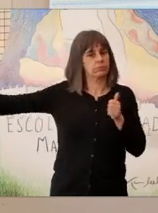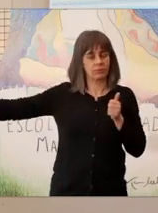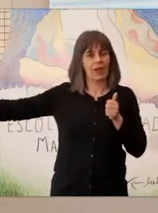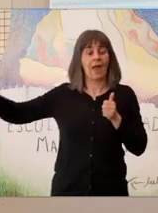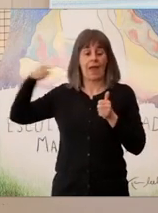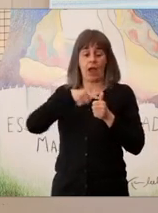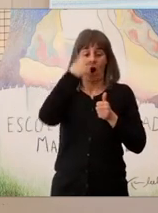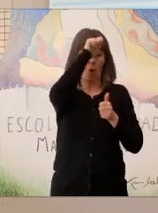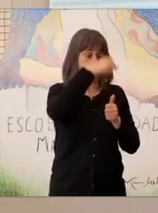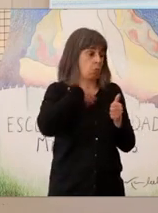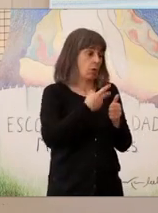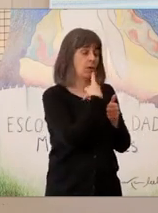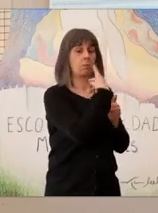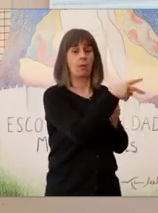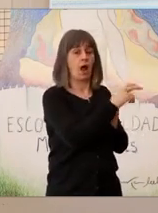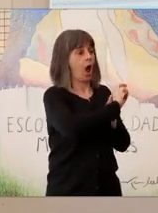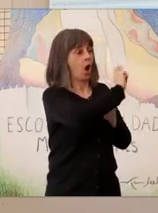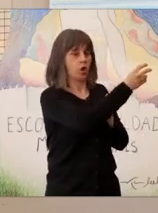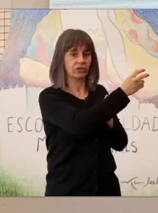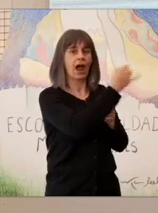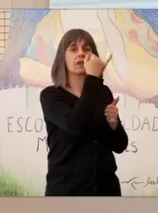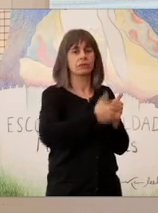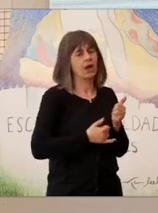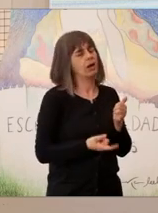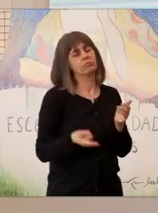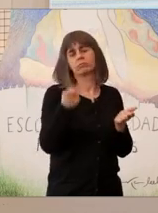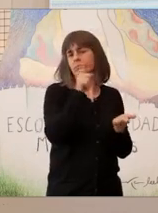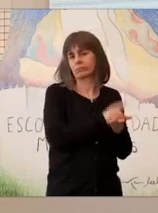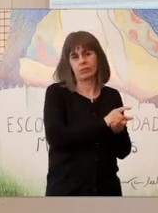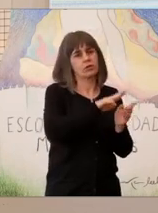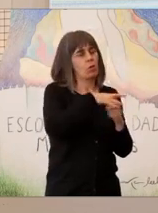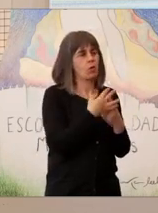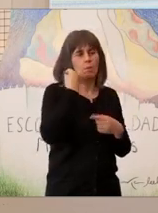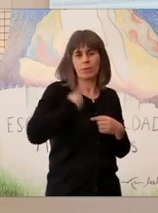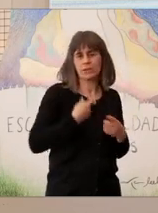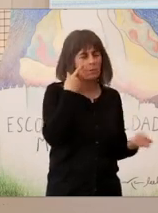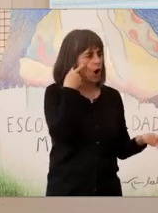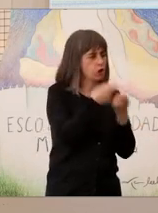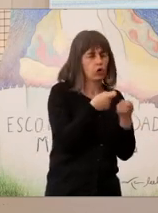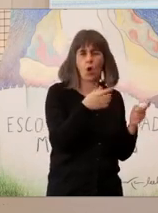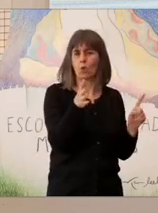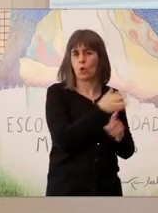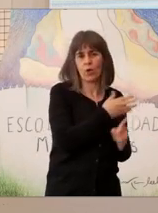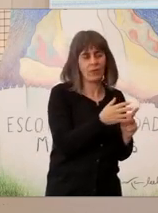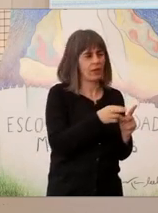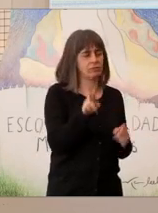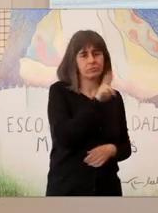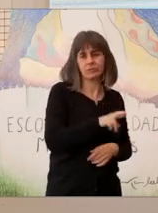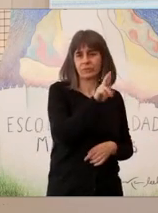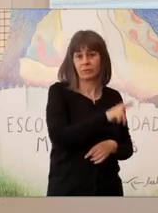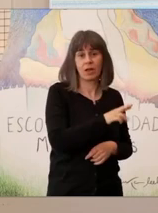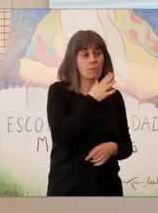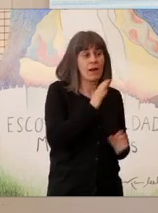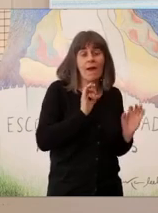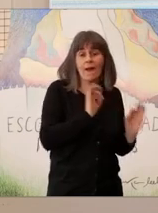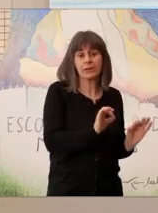afectividad y reproducirá patrones de dominio, de relación de control y de violencia. Y volverá a cometer lo mismo. ¿Por qué?